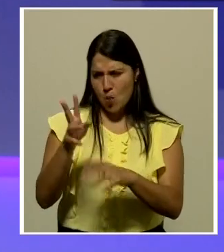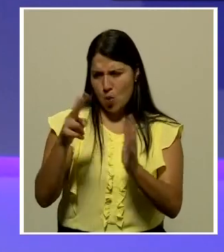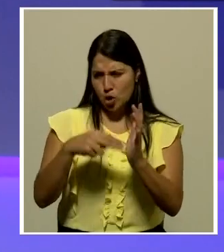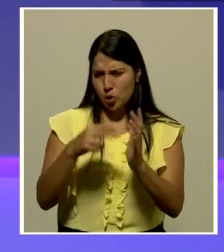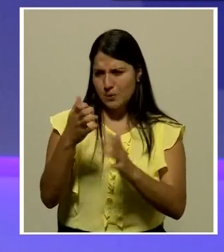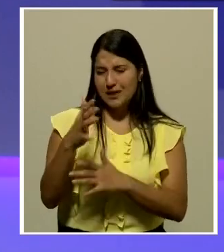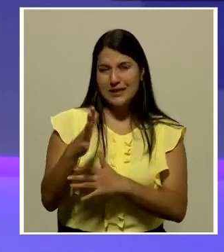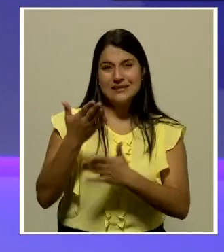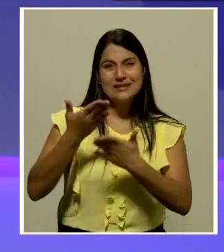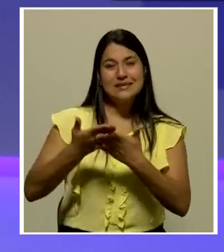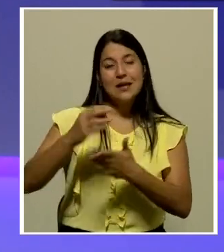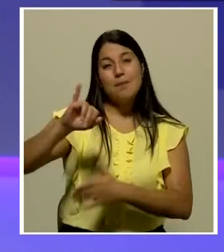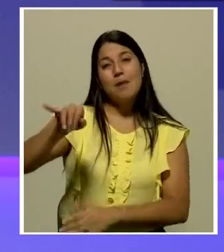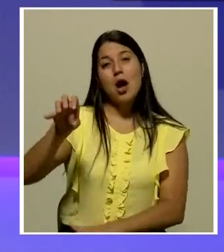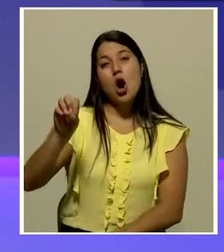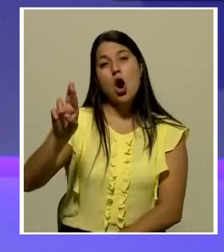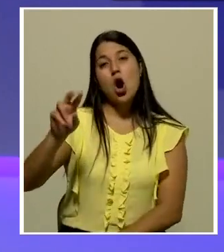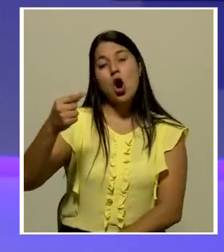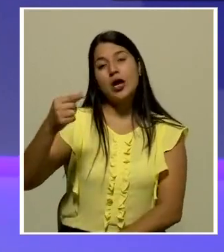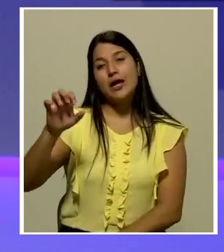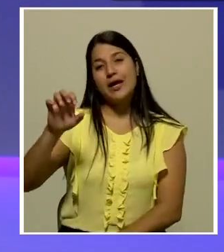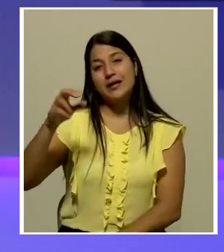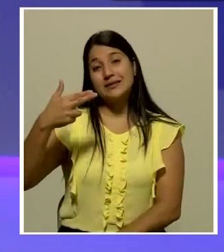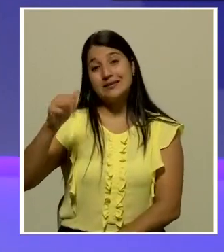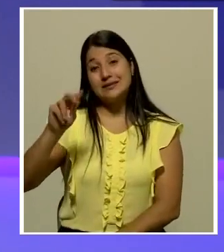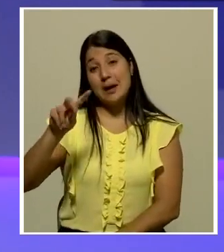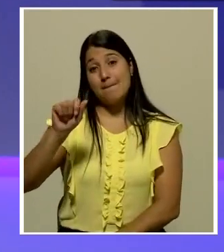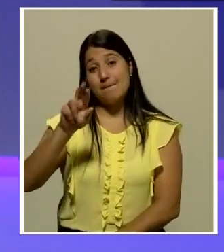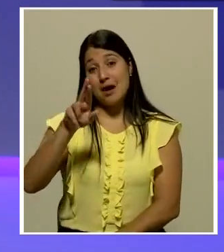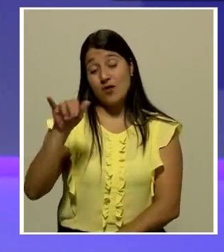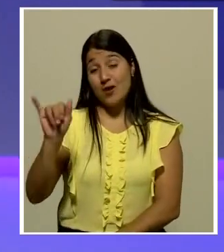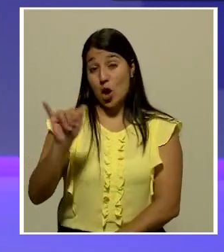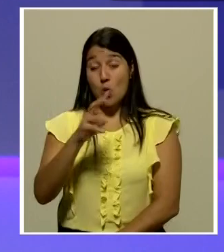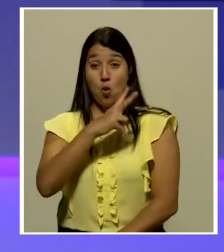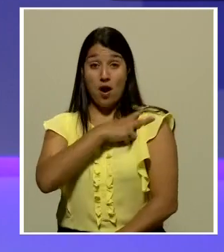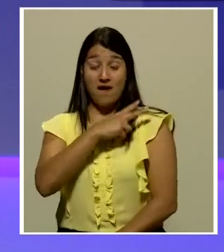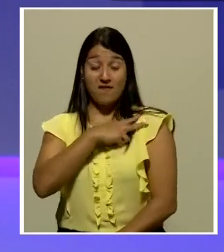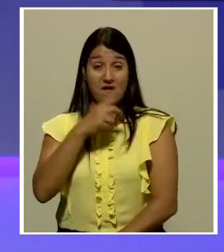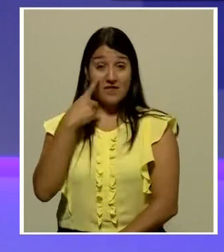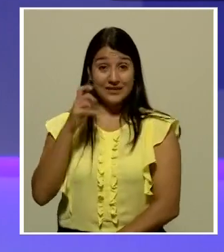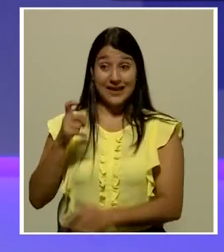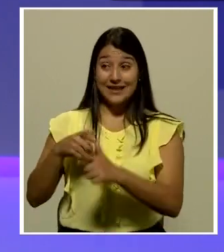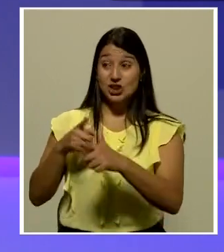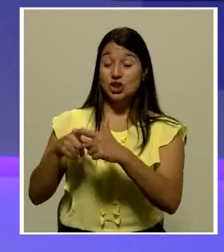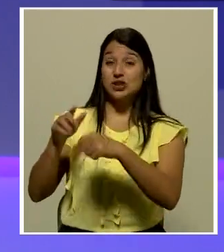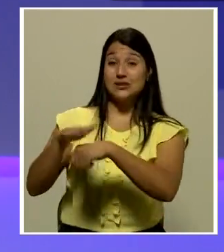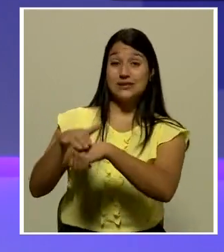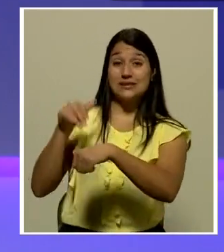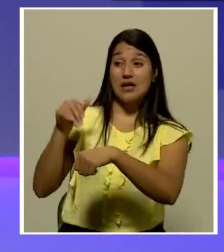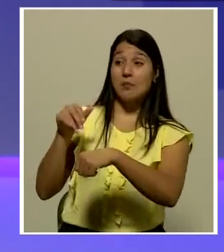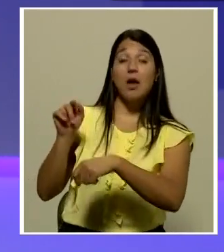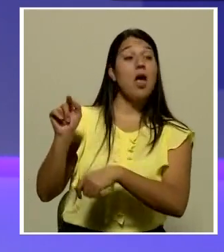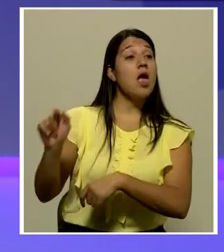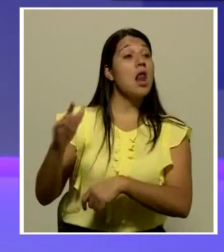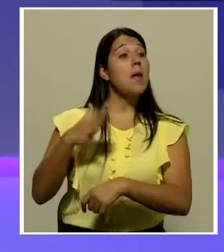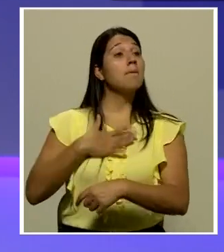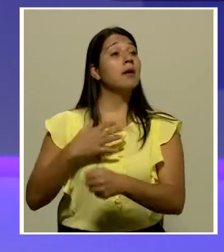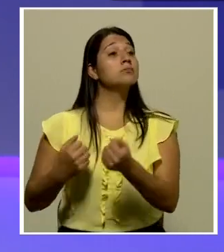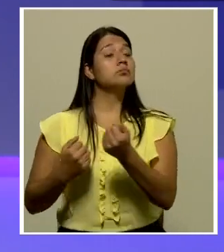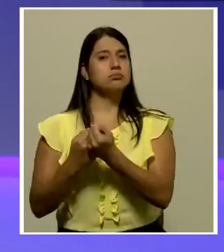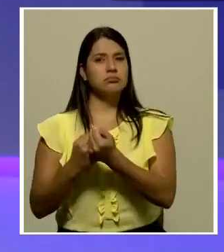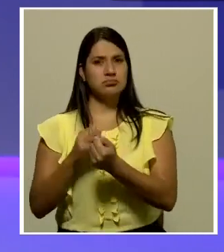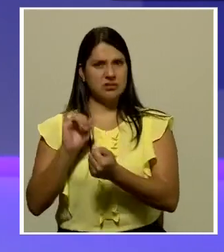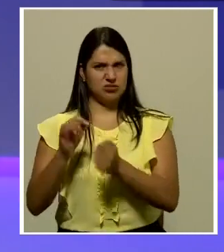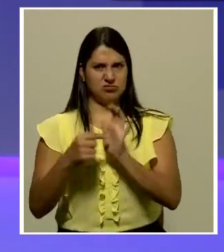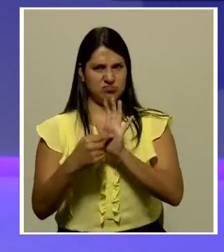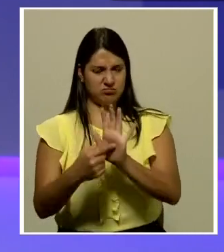que llega don Jorge Chavarría a la jefatura de la Fiscalía, lo llama y dice, él va a ser mi mano derecha, así fue como lo